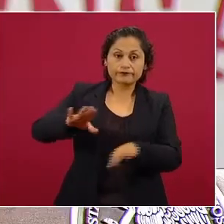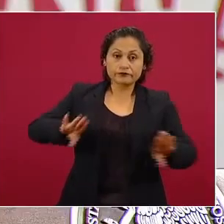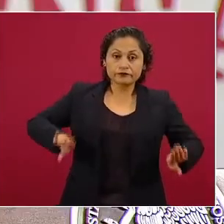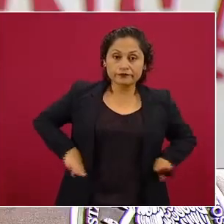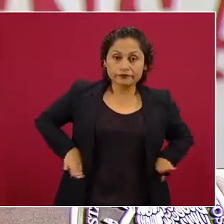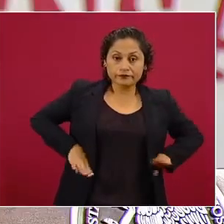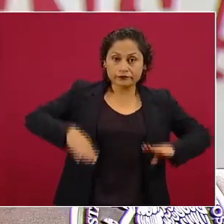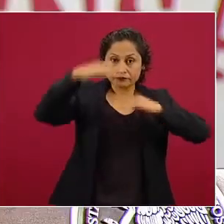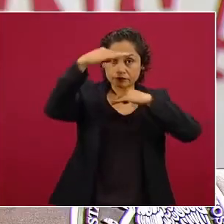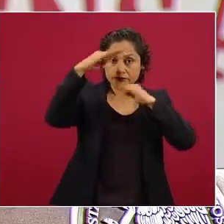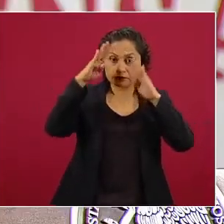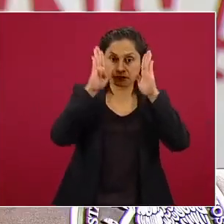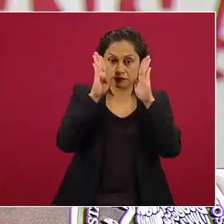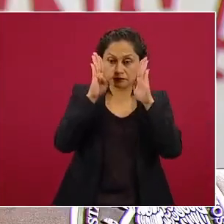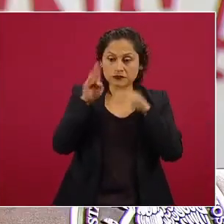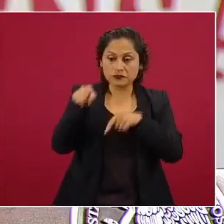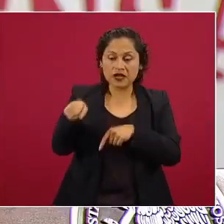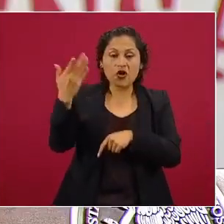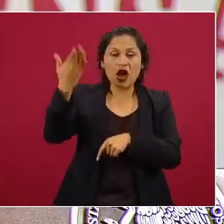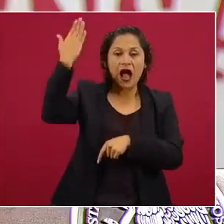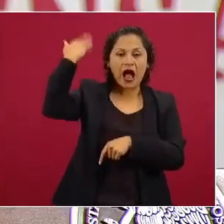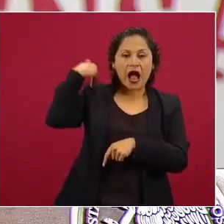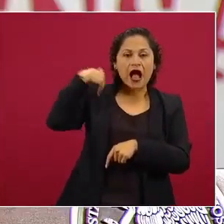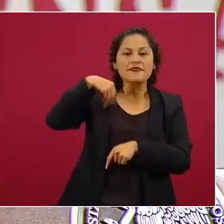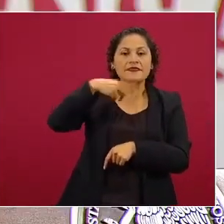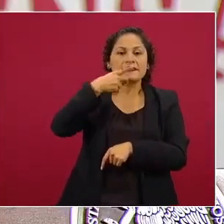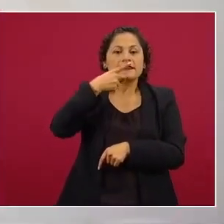pronosticaban hasta que iban a haber saqueos